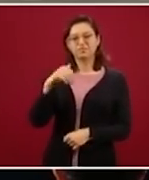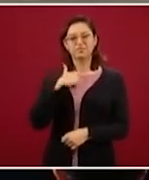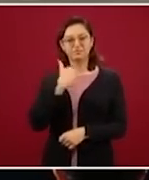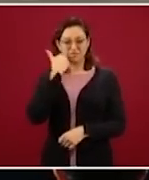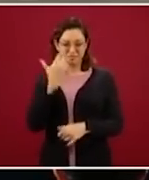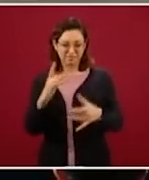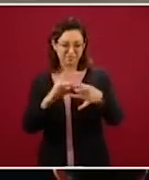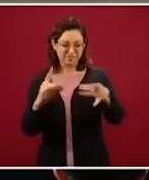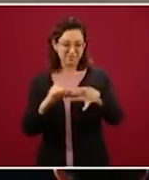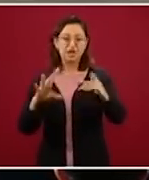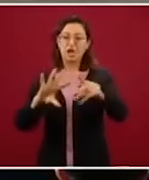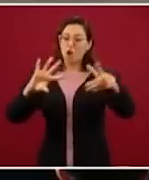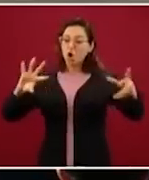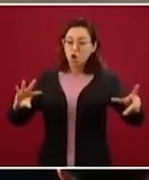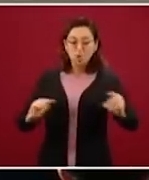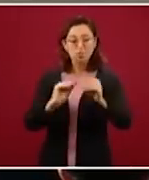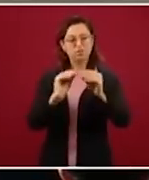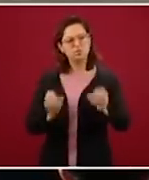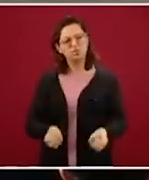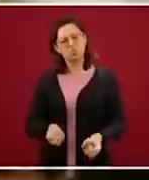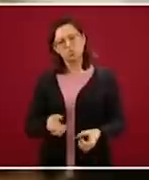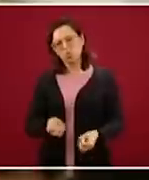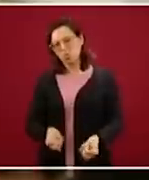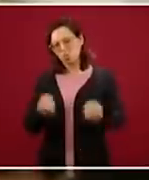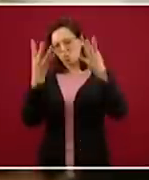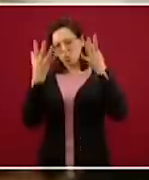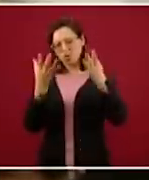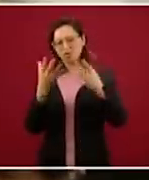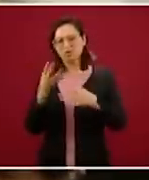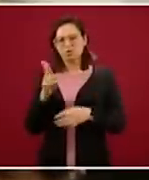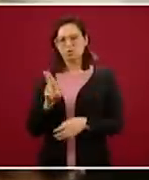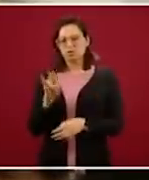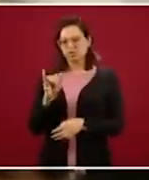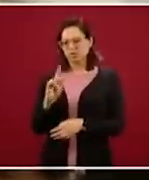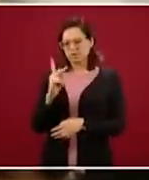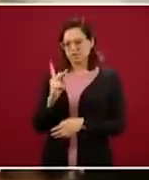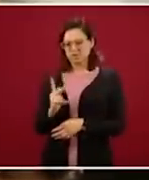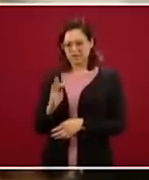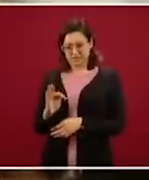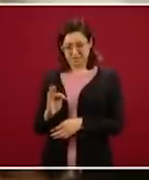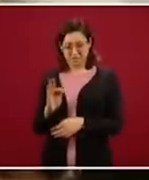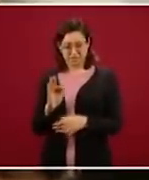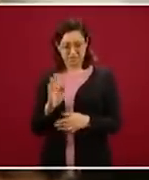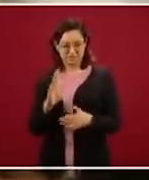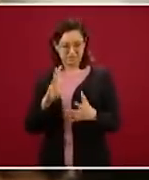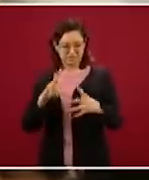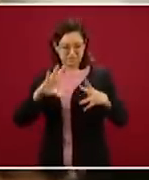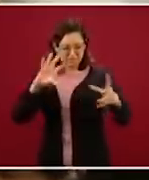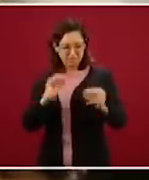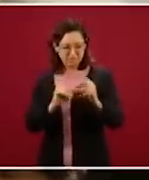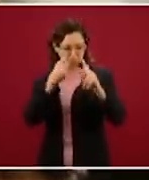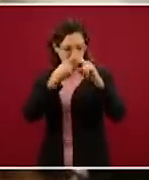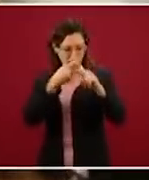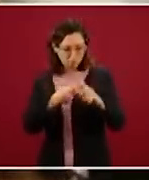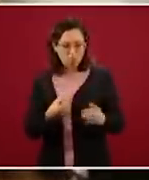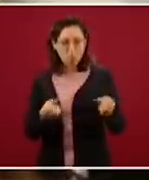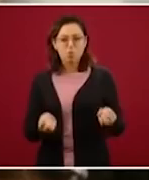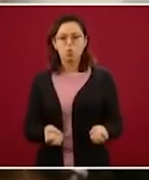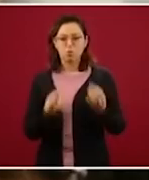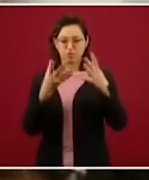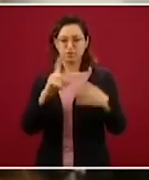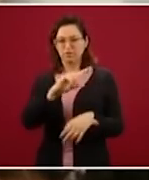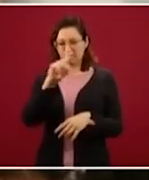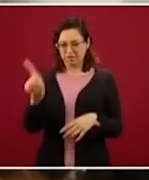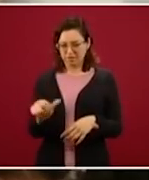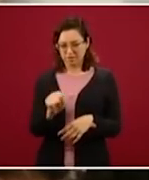cifras totales de que la unidad de inteligencia financiera pues recabó con el tema, y enseguida le